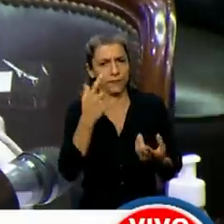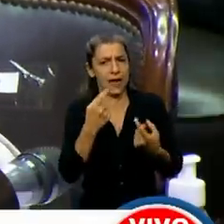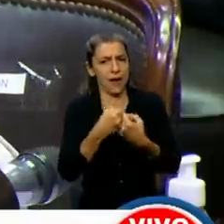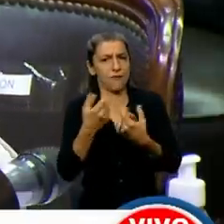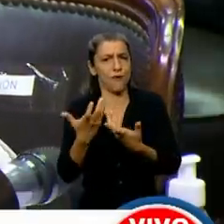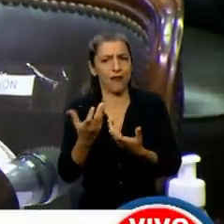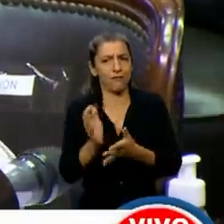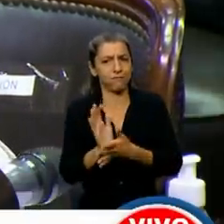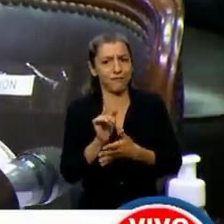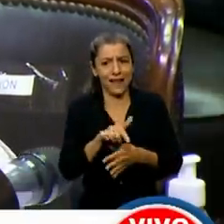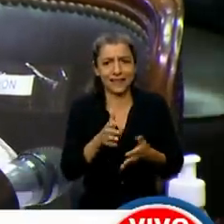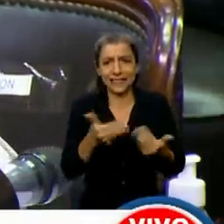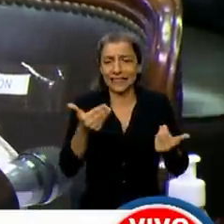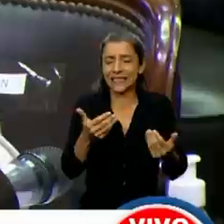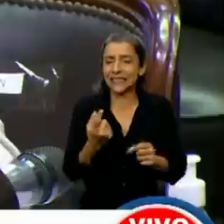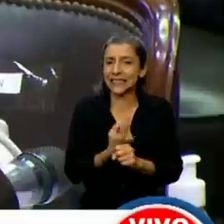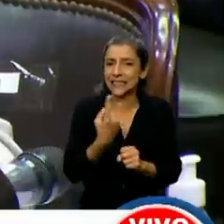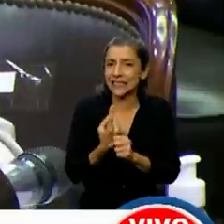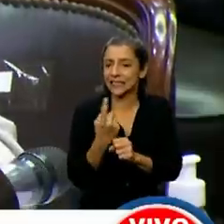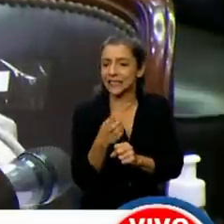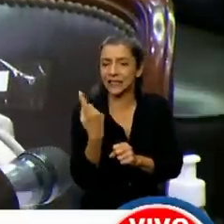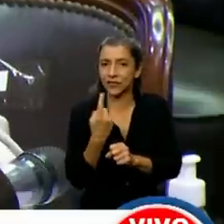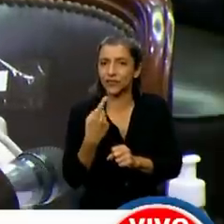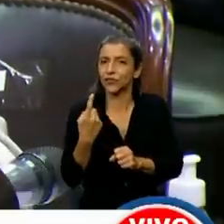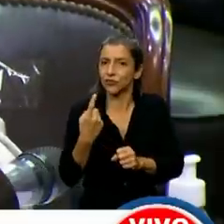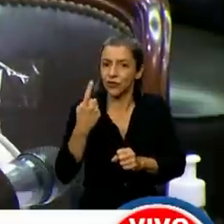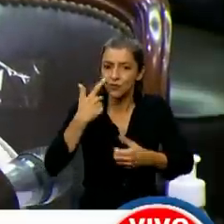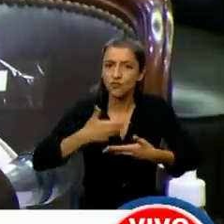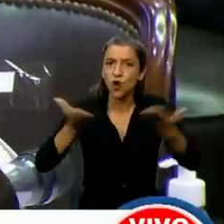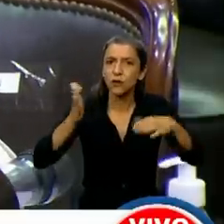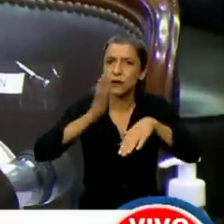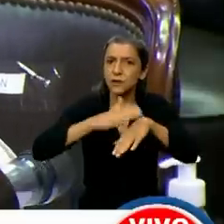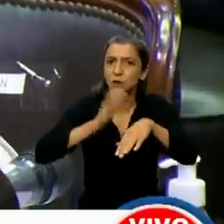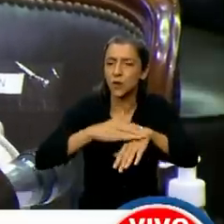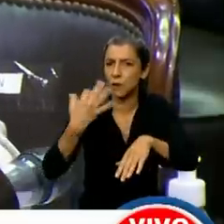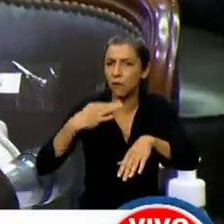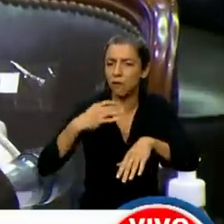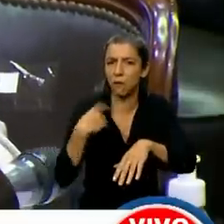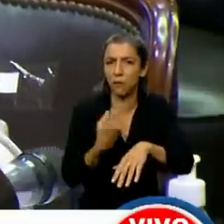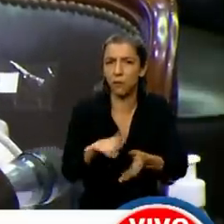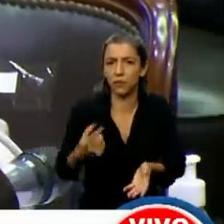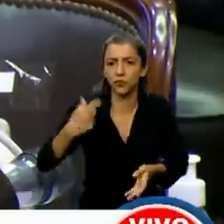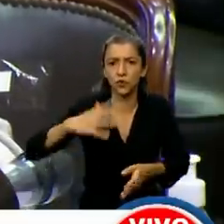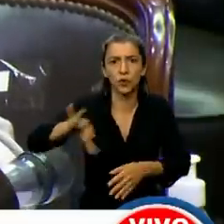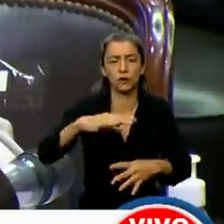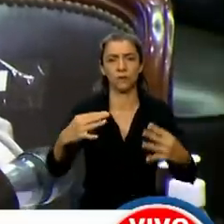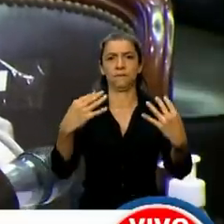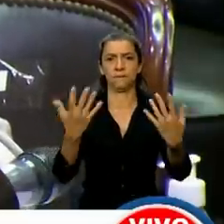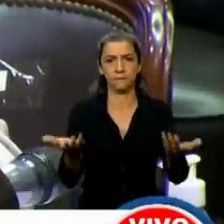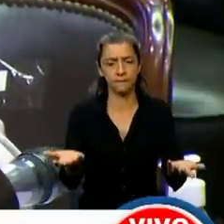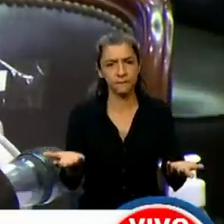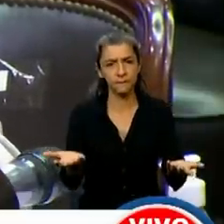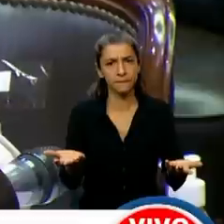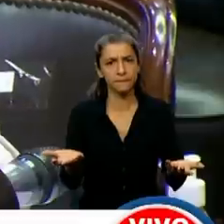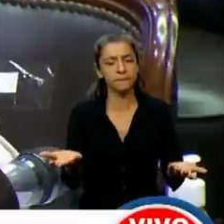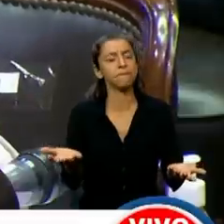necesitamos dar un mensaje de responsabilidad pública a la ciudadanía para que en la argentina finalmente